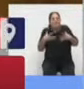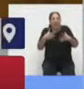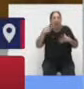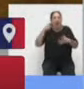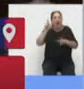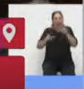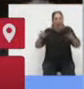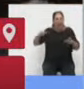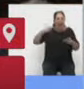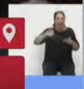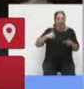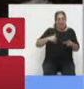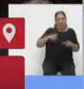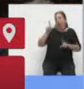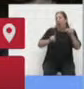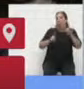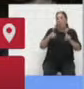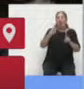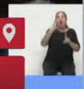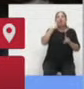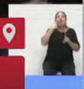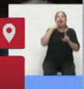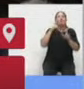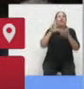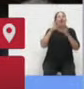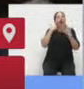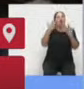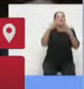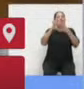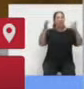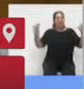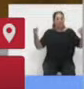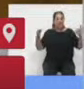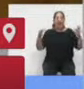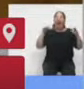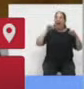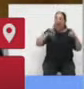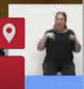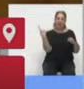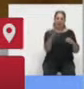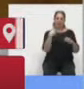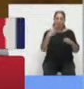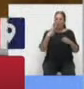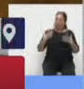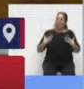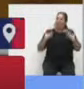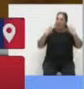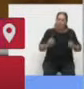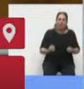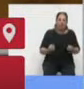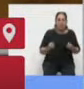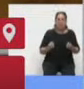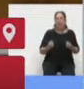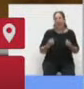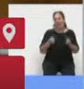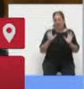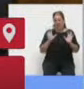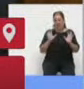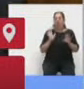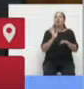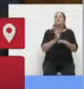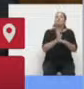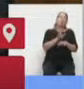debo decirlo, porque es realmente una situación muy, muy compleja. Que por supuesto le dejaron